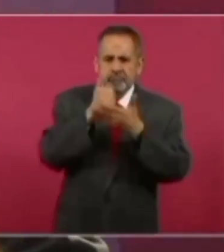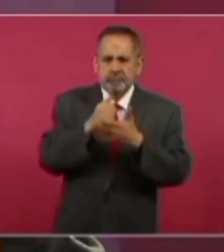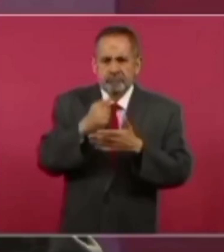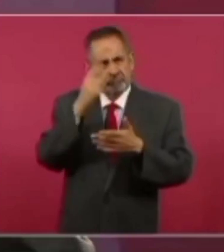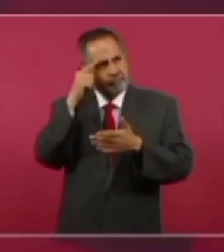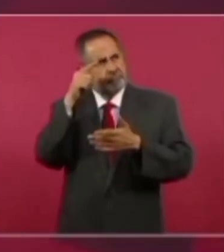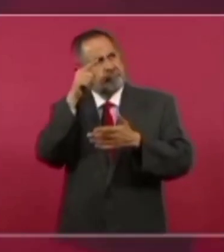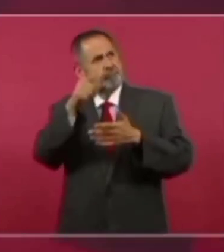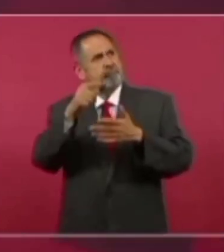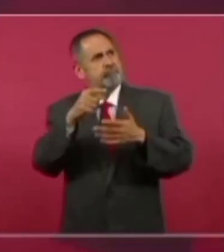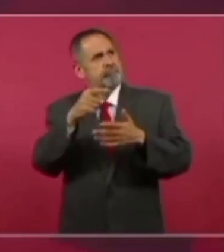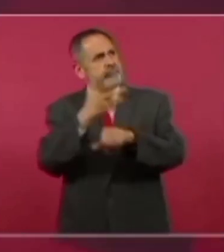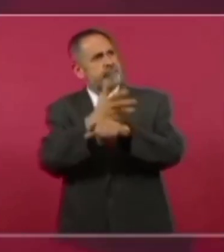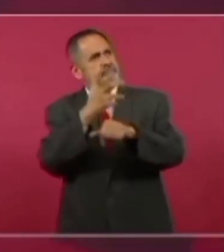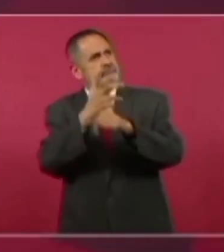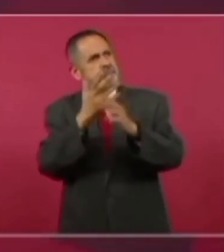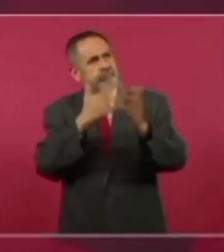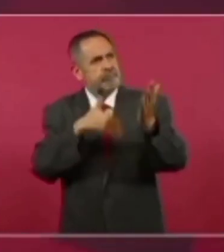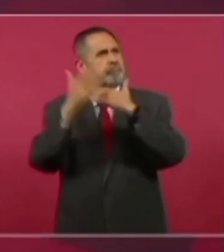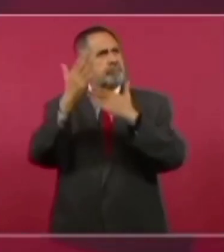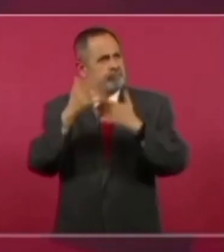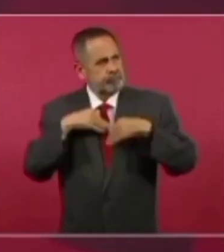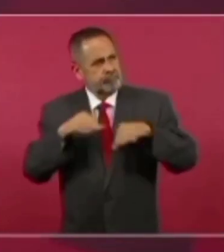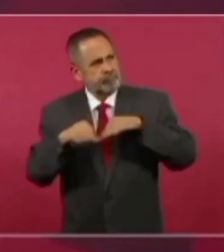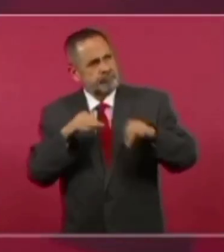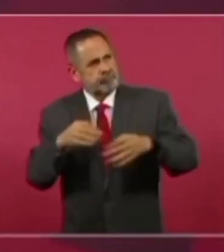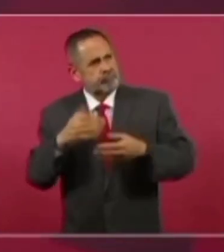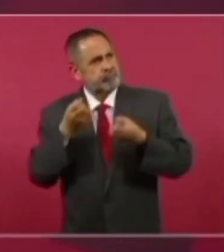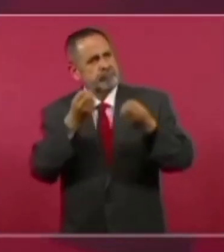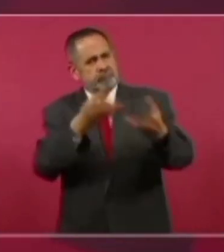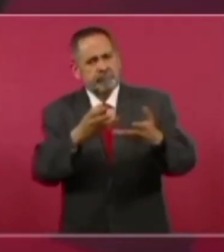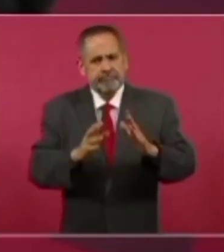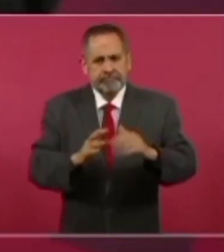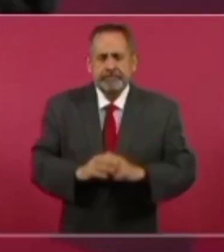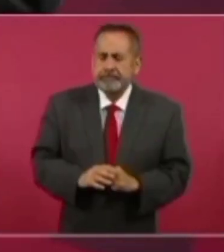engrandecimiento de esa gran nación, pues no